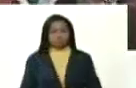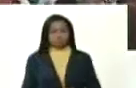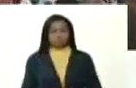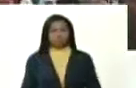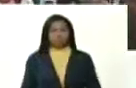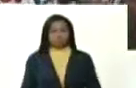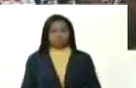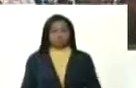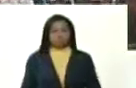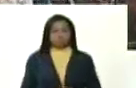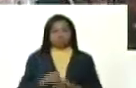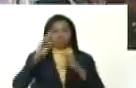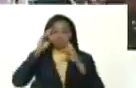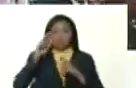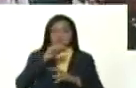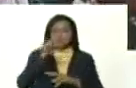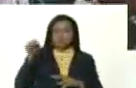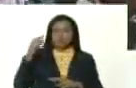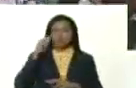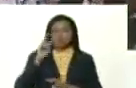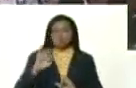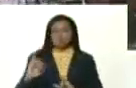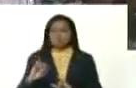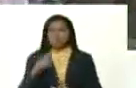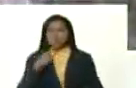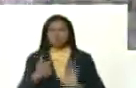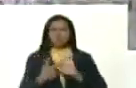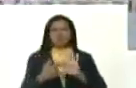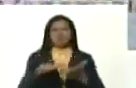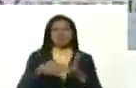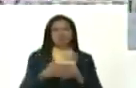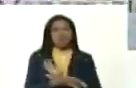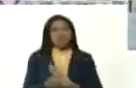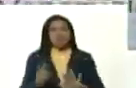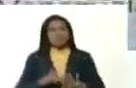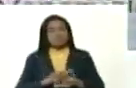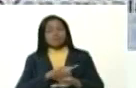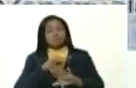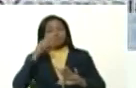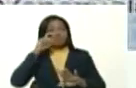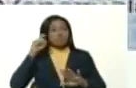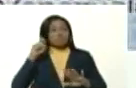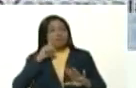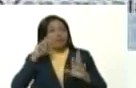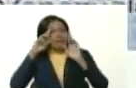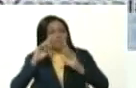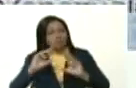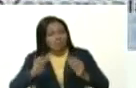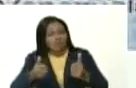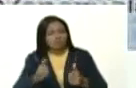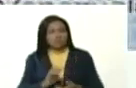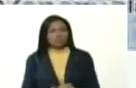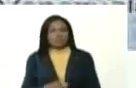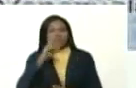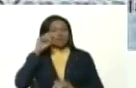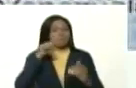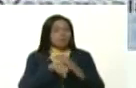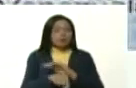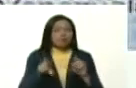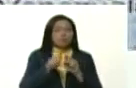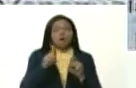Y el respeto, fíjense ustedes, se demuestra en el tiempo de la gestación, del parto, como